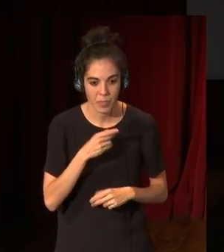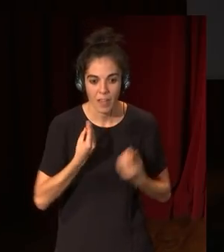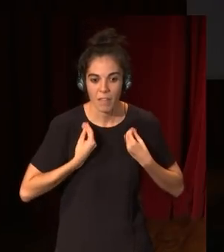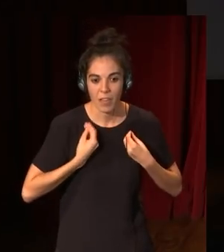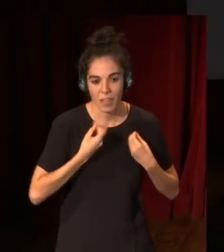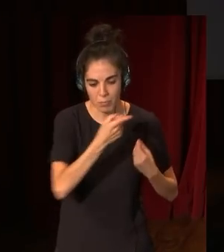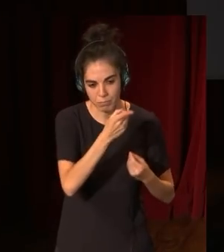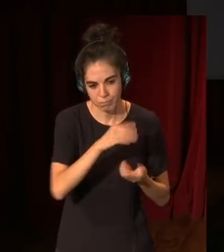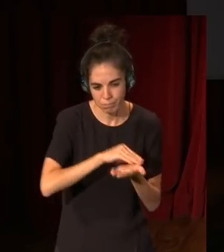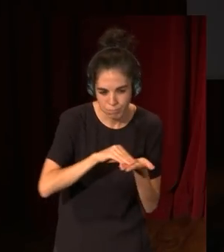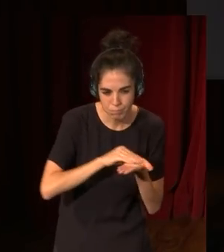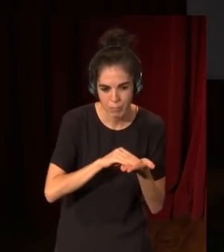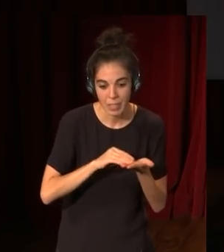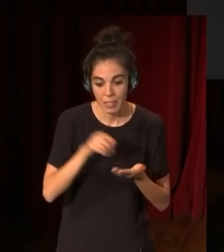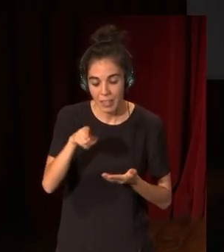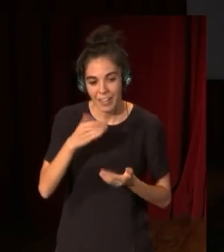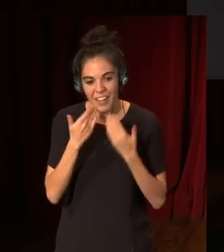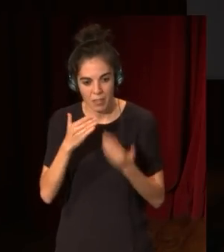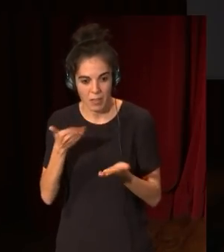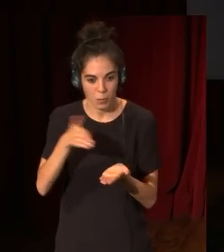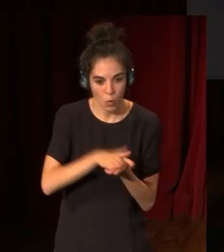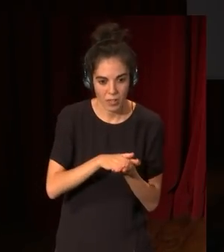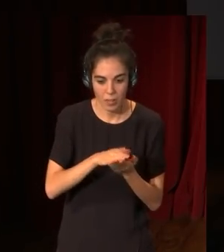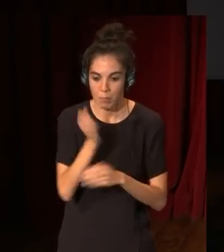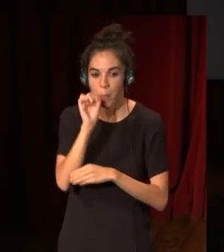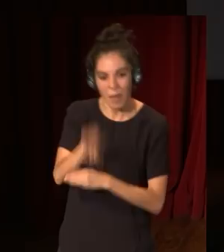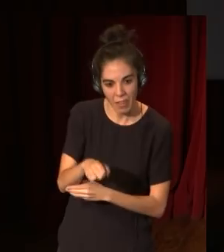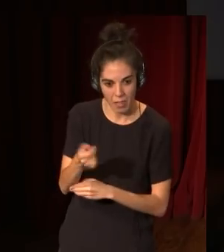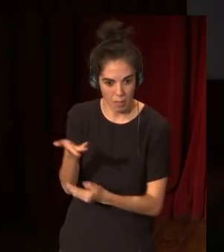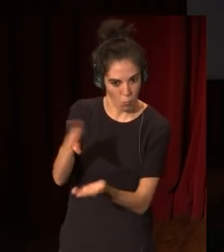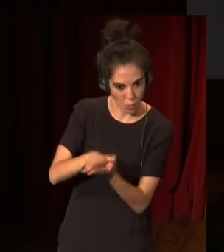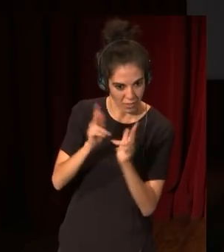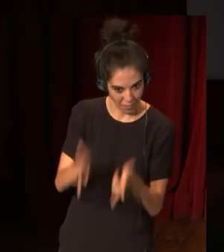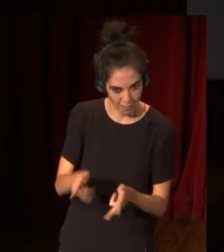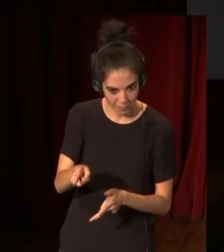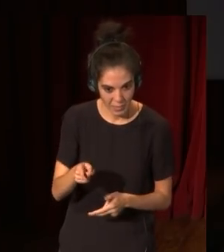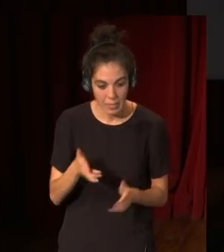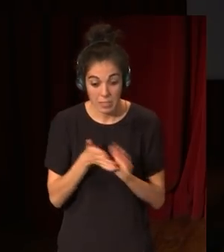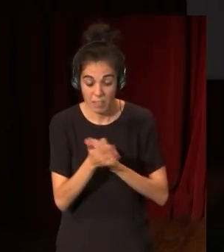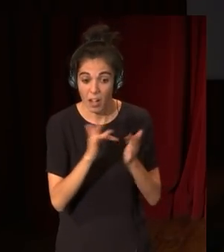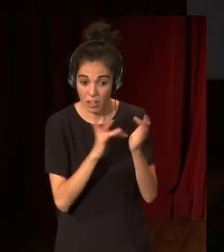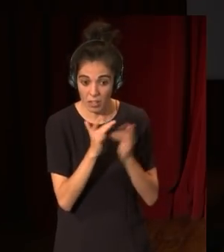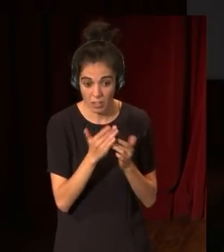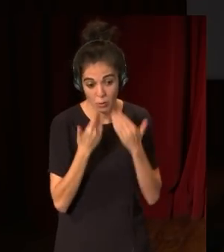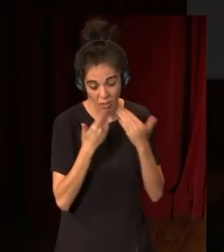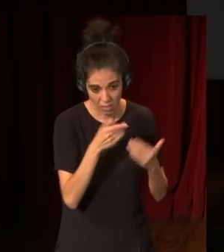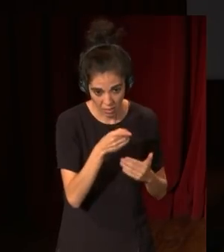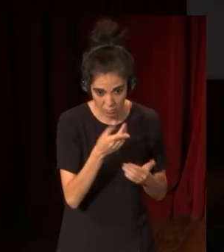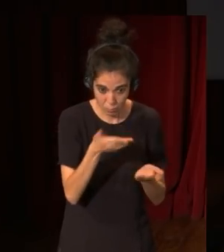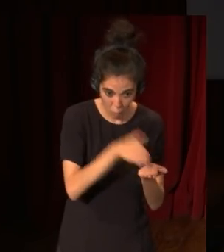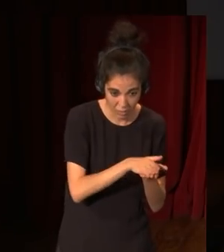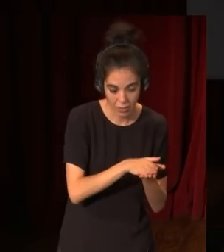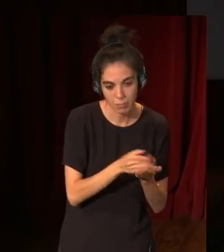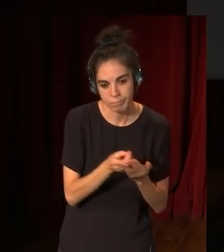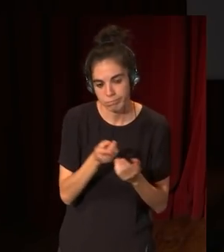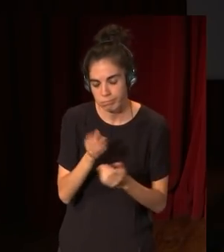con su muerte venció a la muerte es decir con la muerte cristo venció con su muerte y resurrección venció